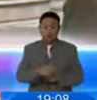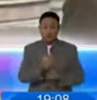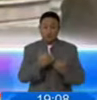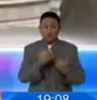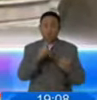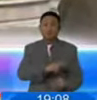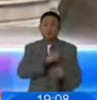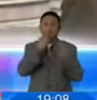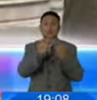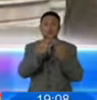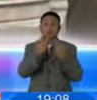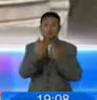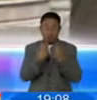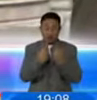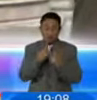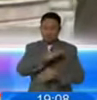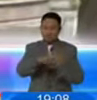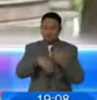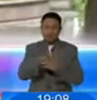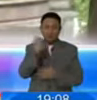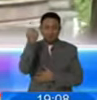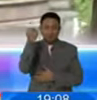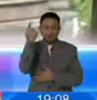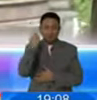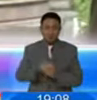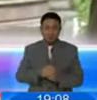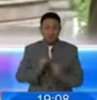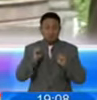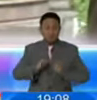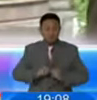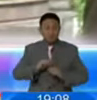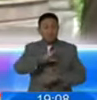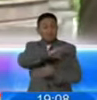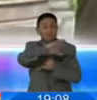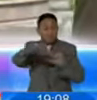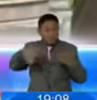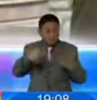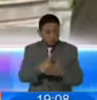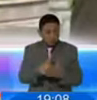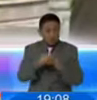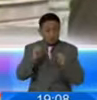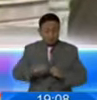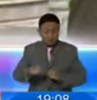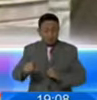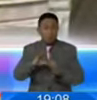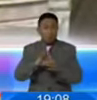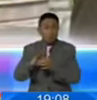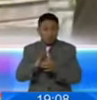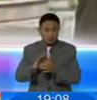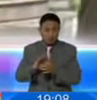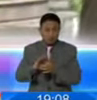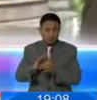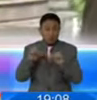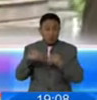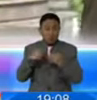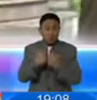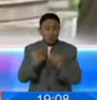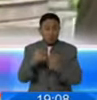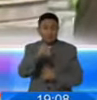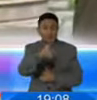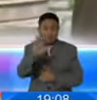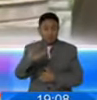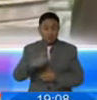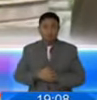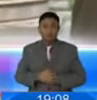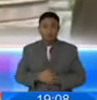sea entendida por todos. Y cuando digo todos, incluido, por supuesto, pues a los compañeros de la organización política del señor